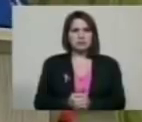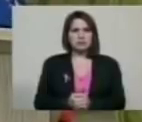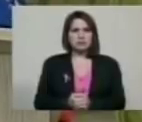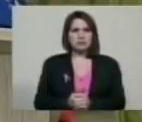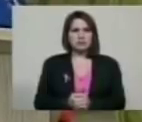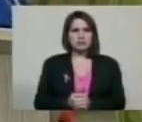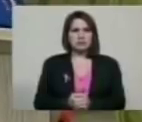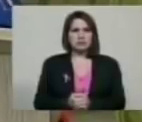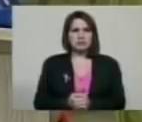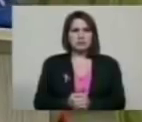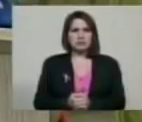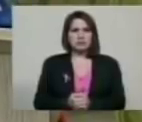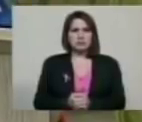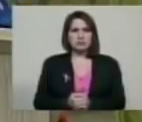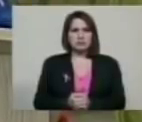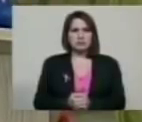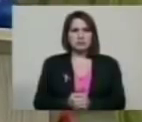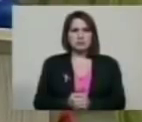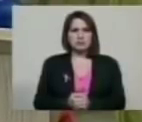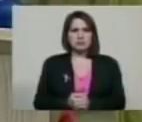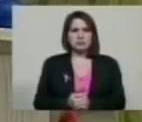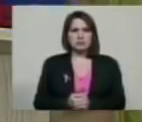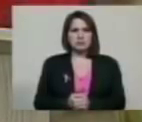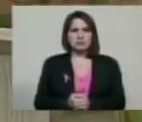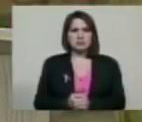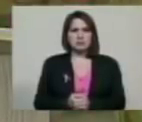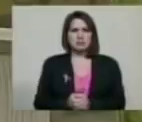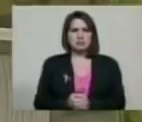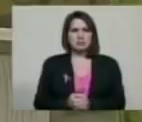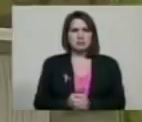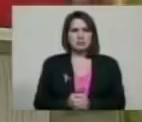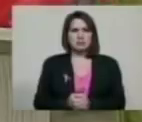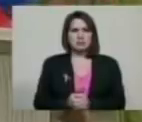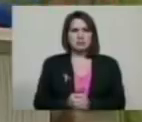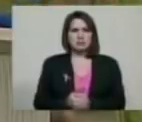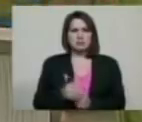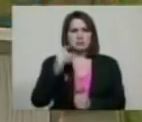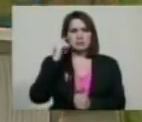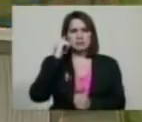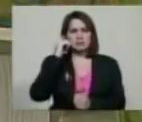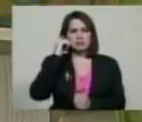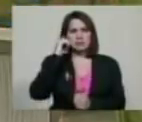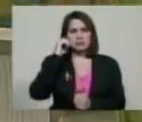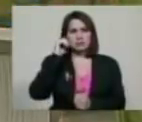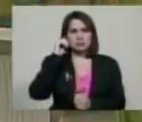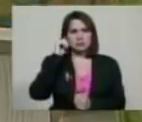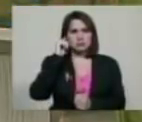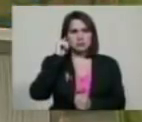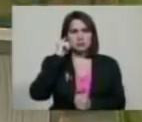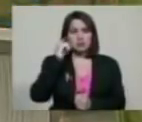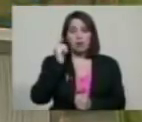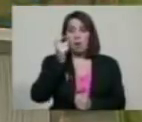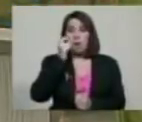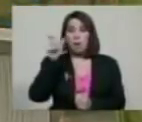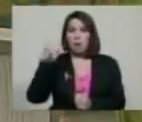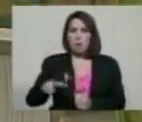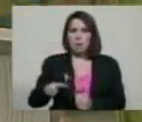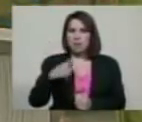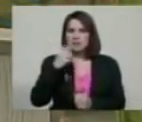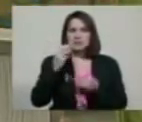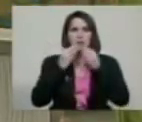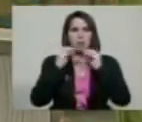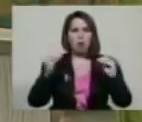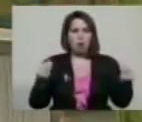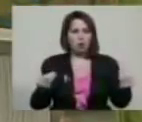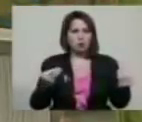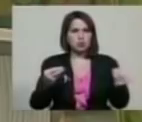1968 que se hicieron en tierra americana. Y allá fue la primera medalla de oro, Morochito Rodríguez, que sigue en pie